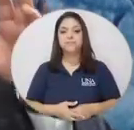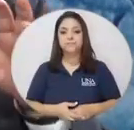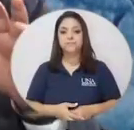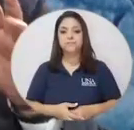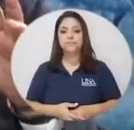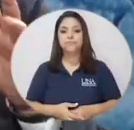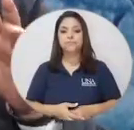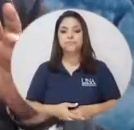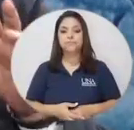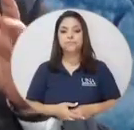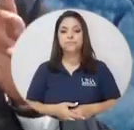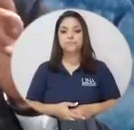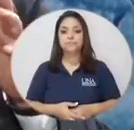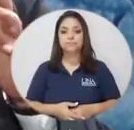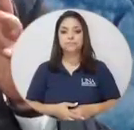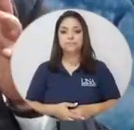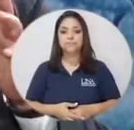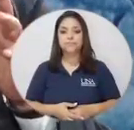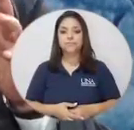me parece que